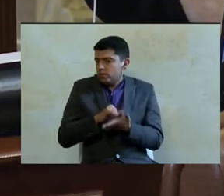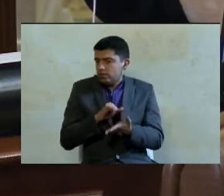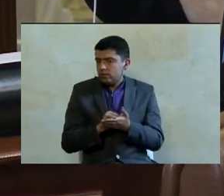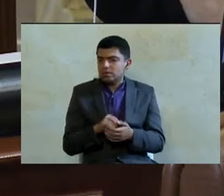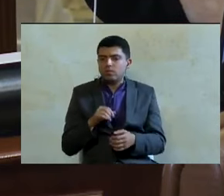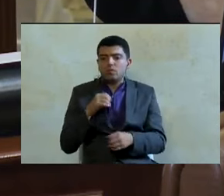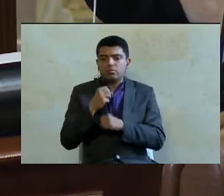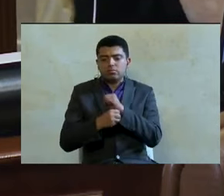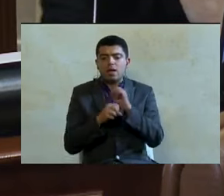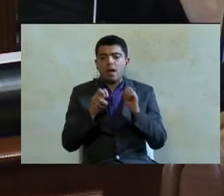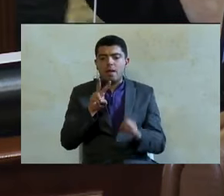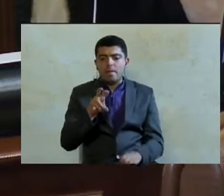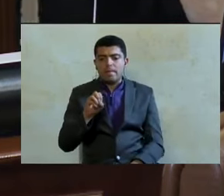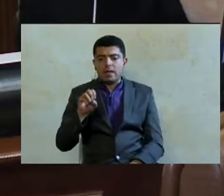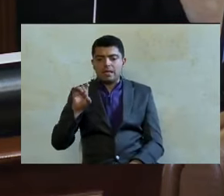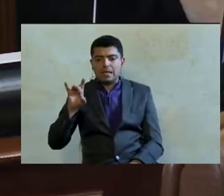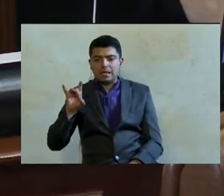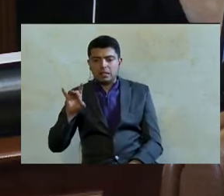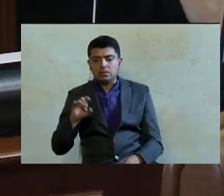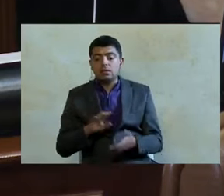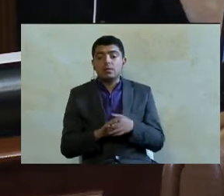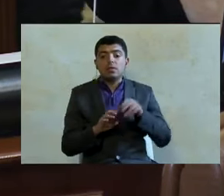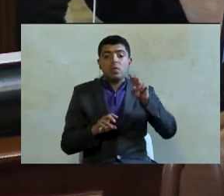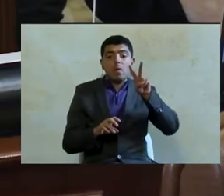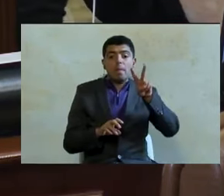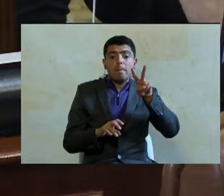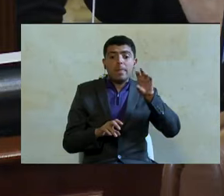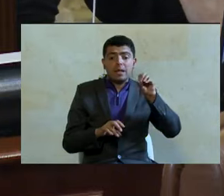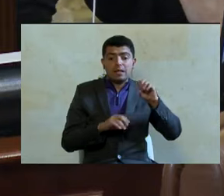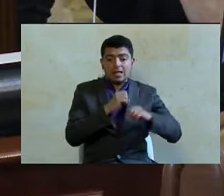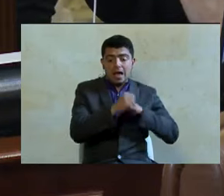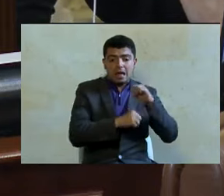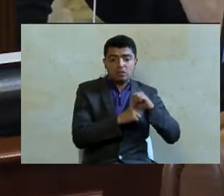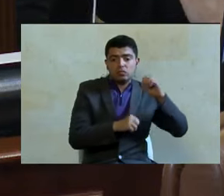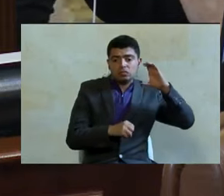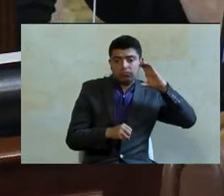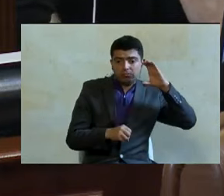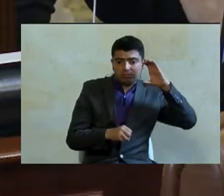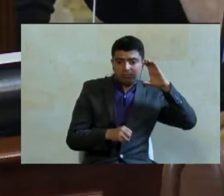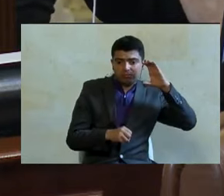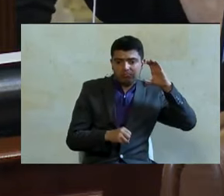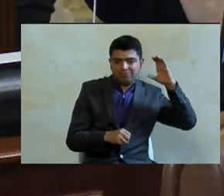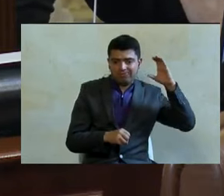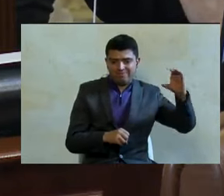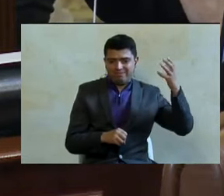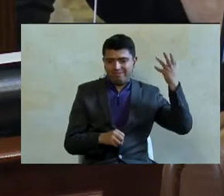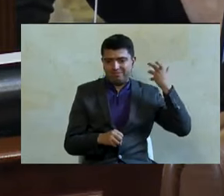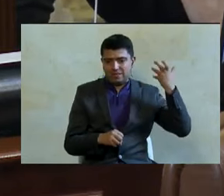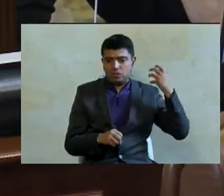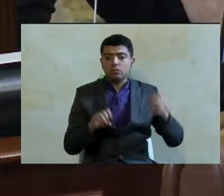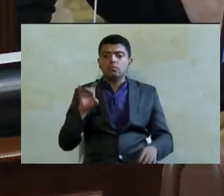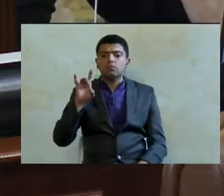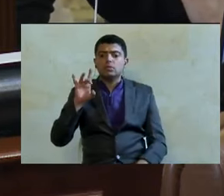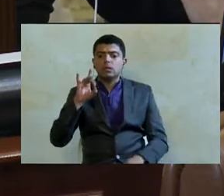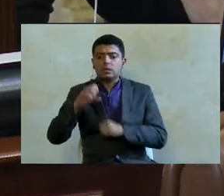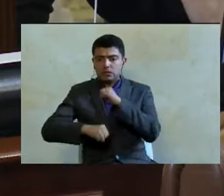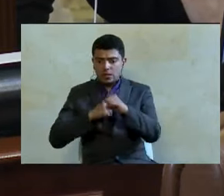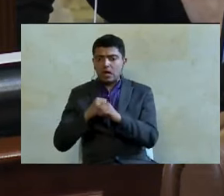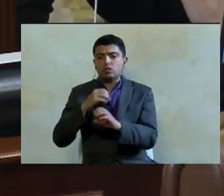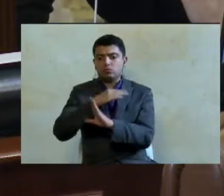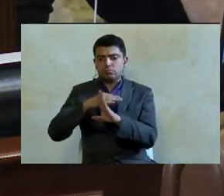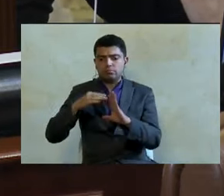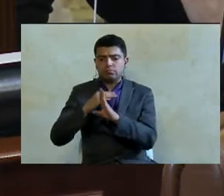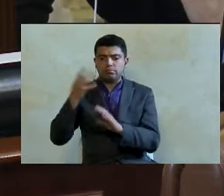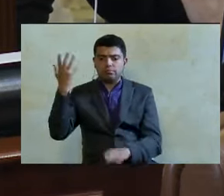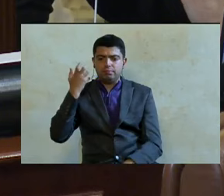años de servicio para la pensión 15 años de servicio para la media pensión es que esta estos policías no tienen horas extras y